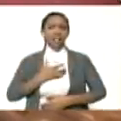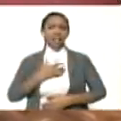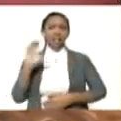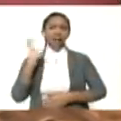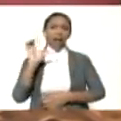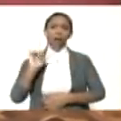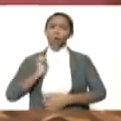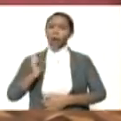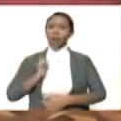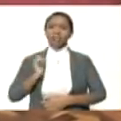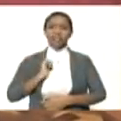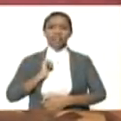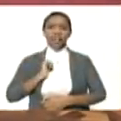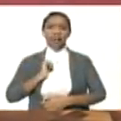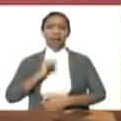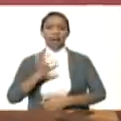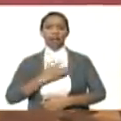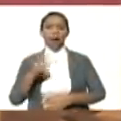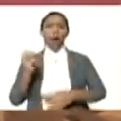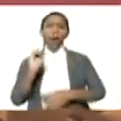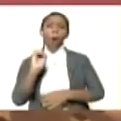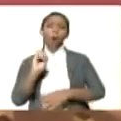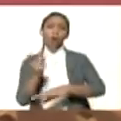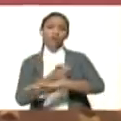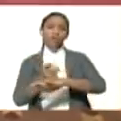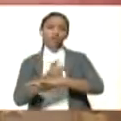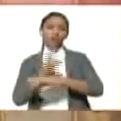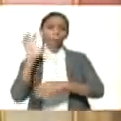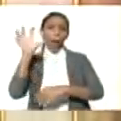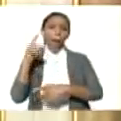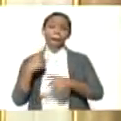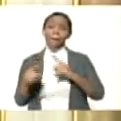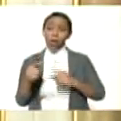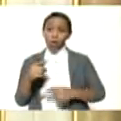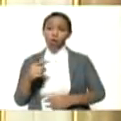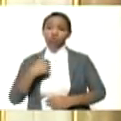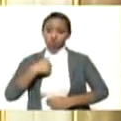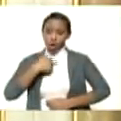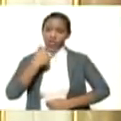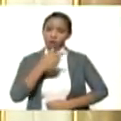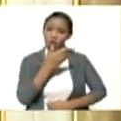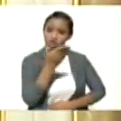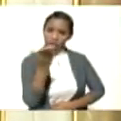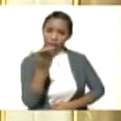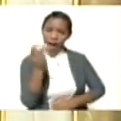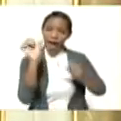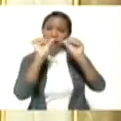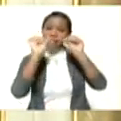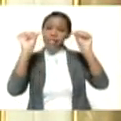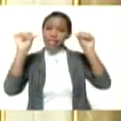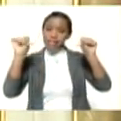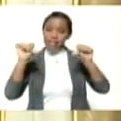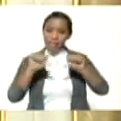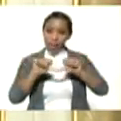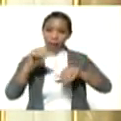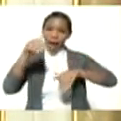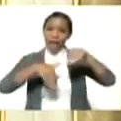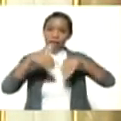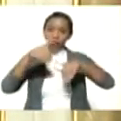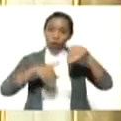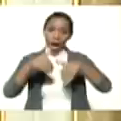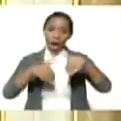cualquier alcaldía o gobernación del país. Pues déjenme decirle que el sistema electoral